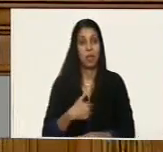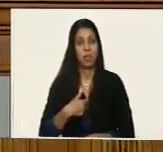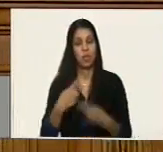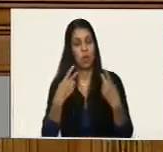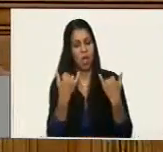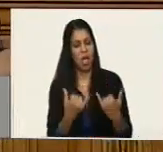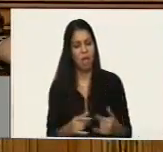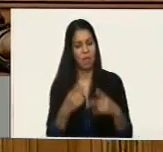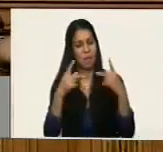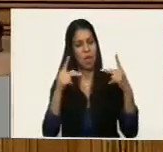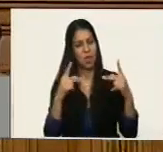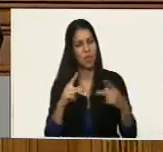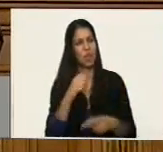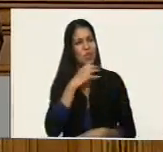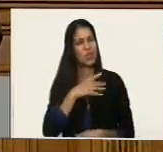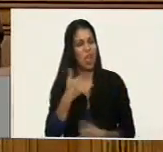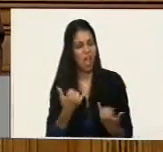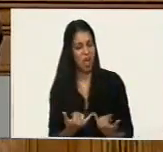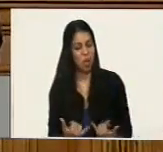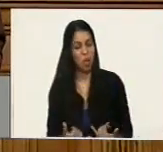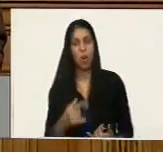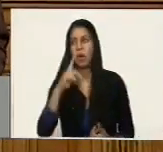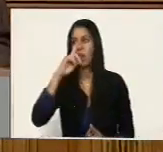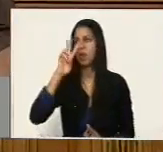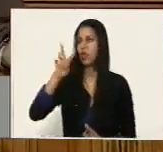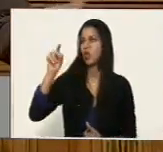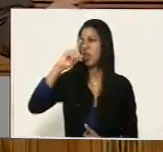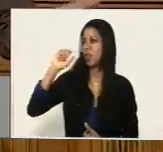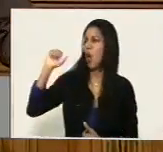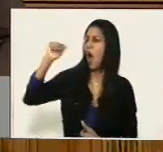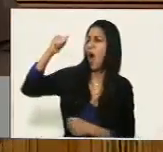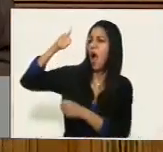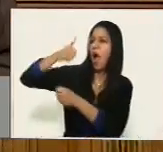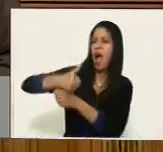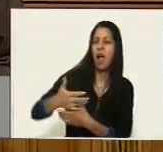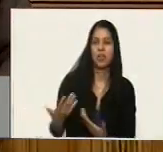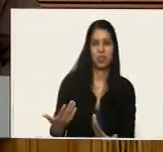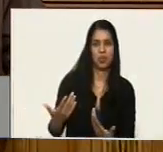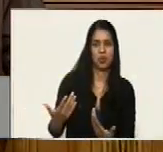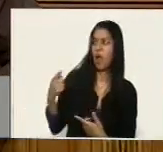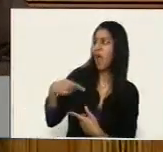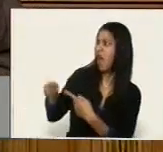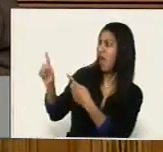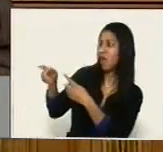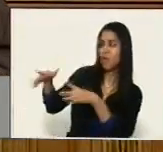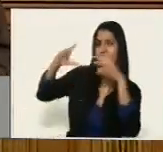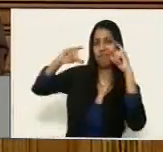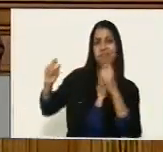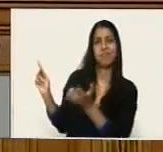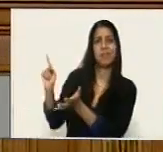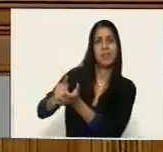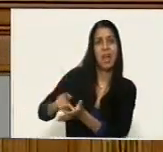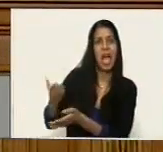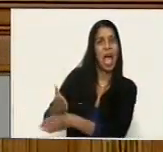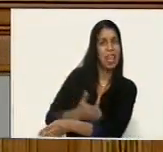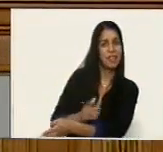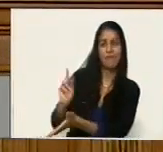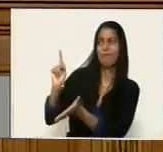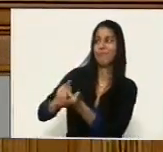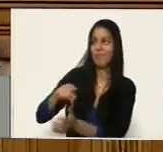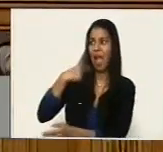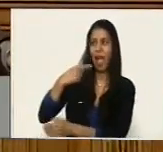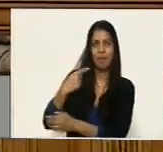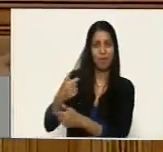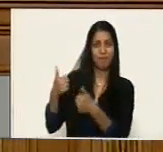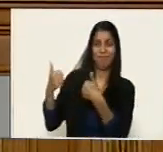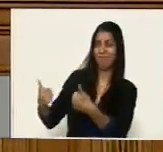¿no? ¿Qué puedo decir yo de los 200 años después de todas las intervenciones de mis amigos, de mis constituyentes, compañeros aquí,